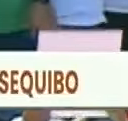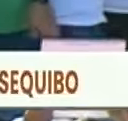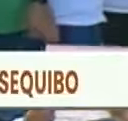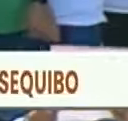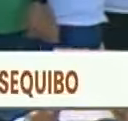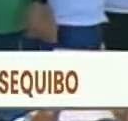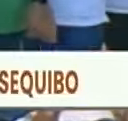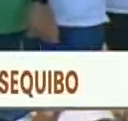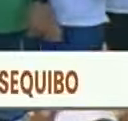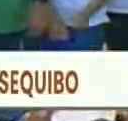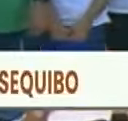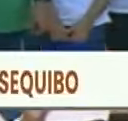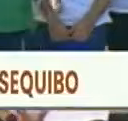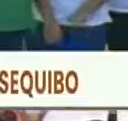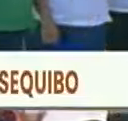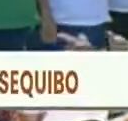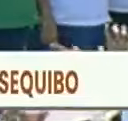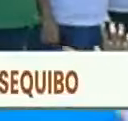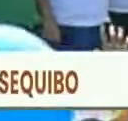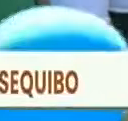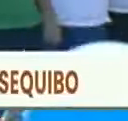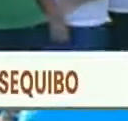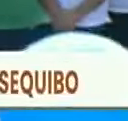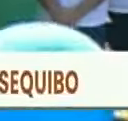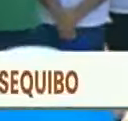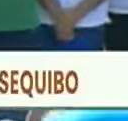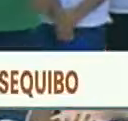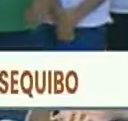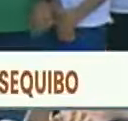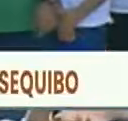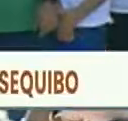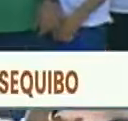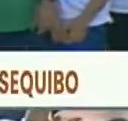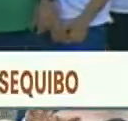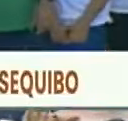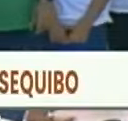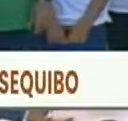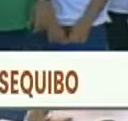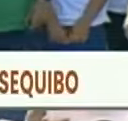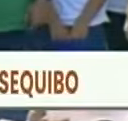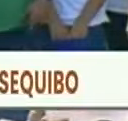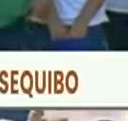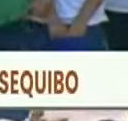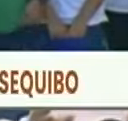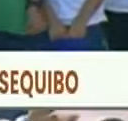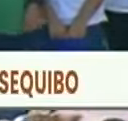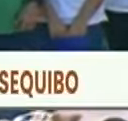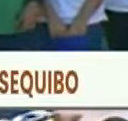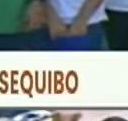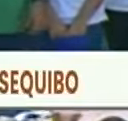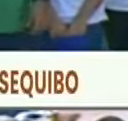El sol de Venezuela nace, pero se queda aquí en Falcón.